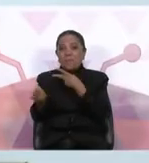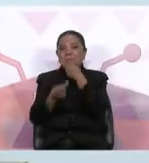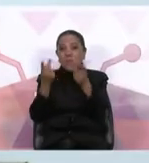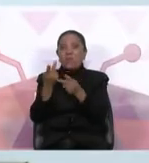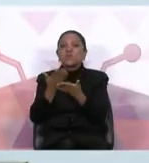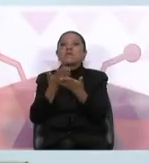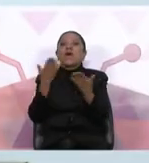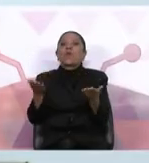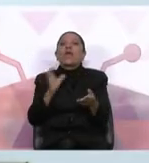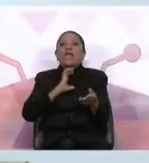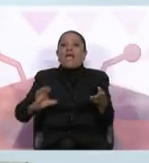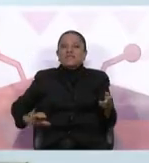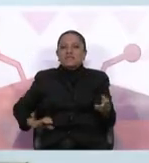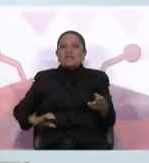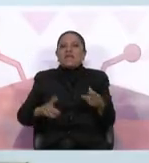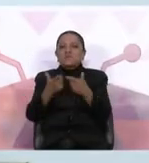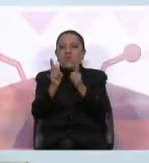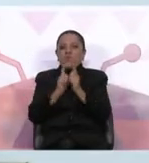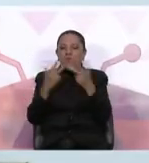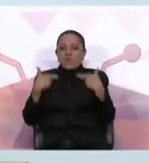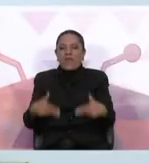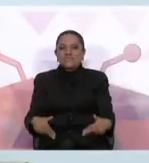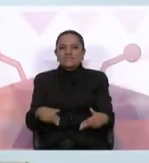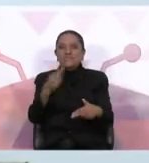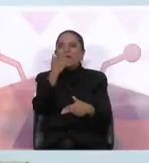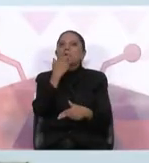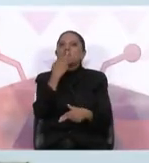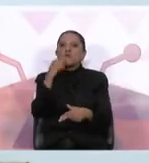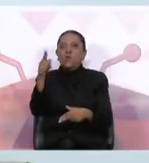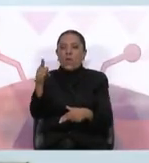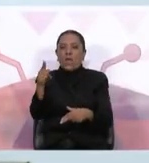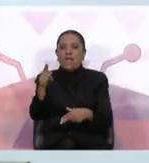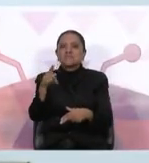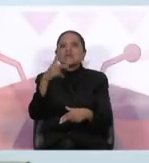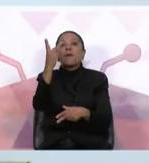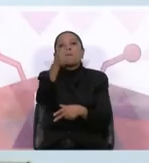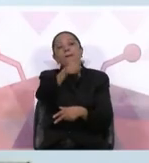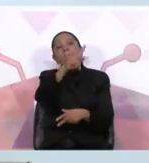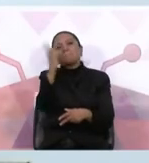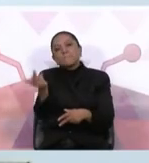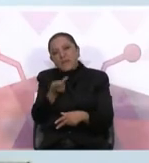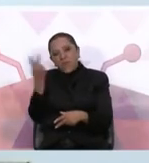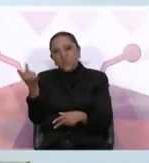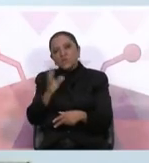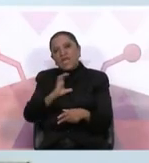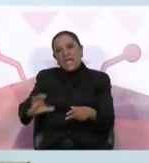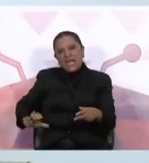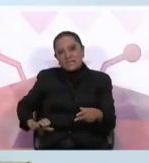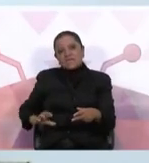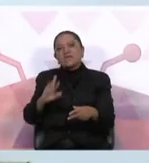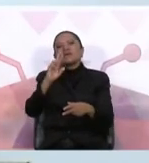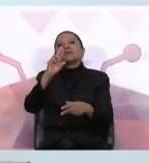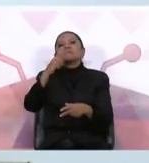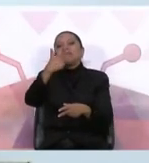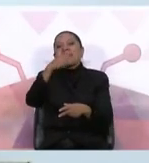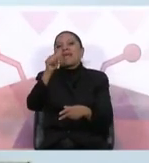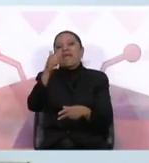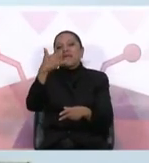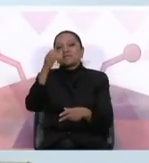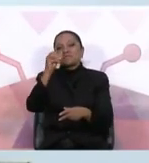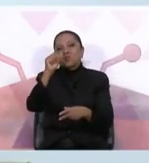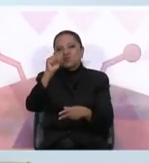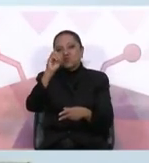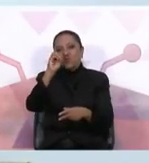partido humanista mario rojas alba el plantea la pregunta para el candidato rodrigo gayosso cepeda del partido de la revolución